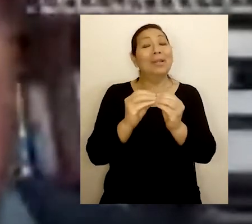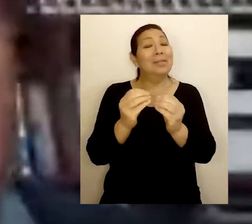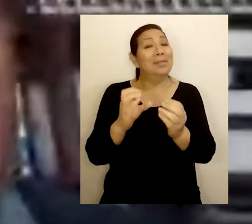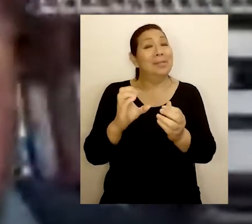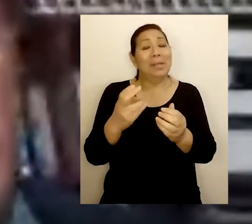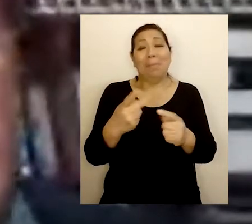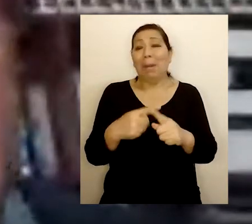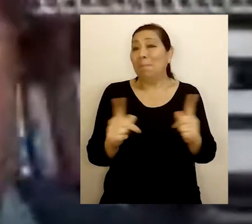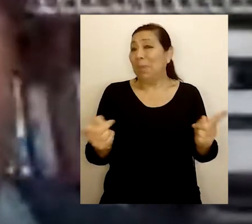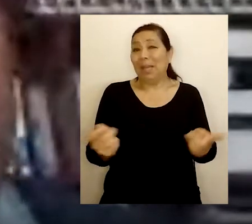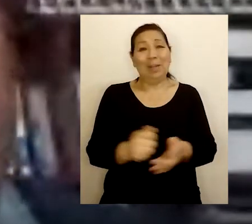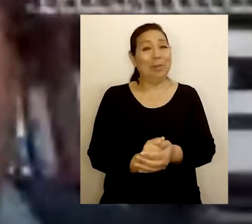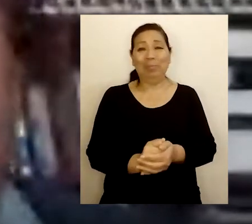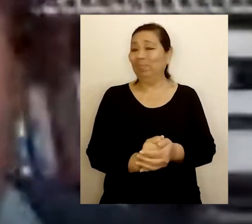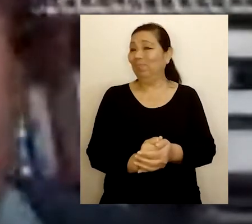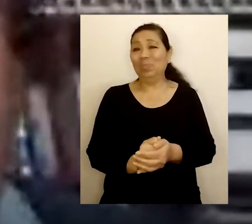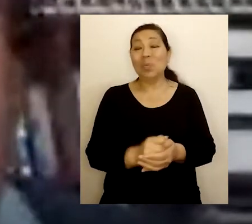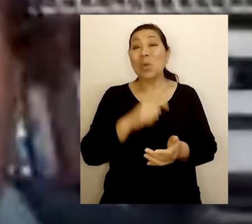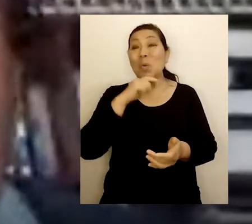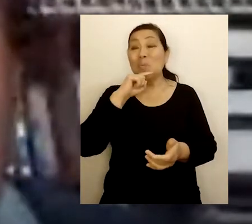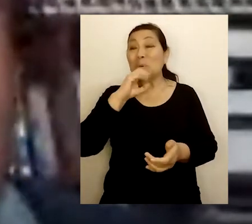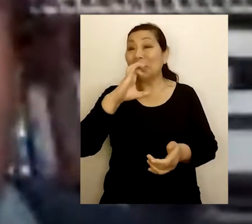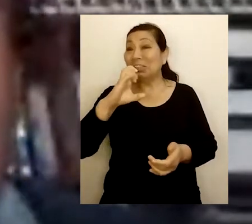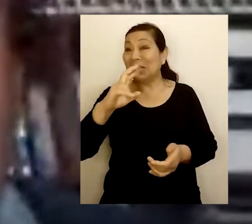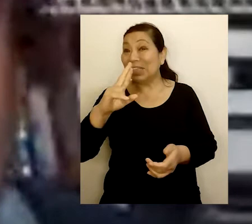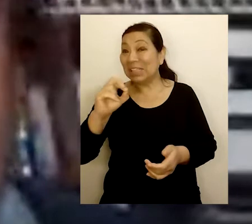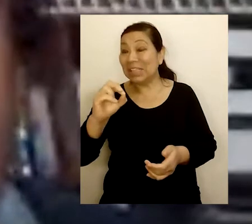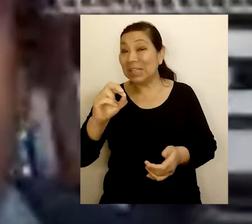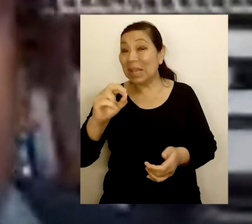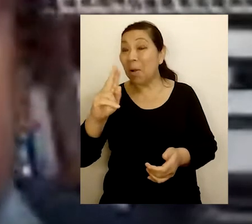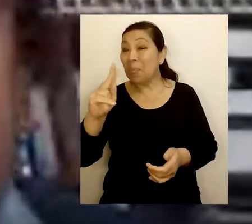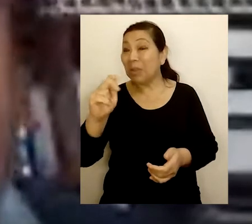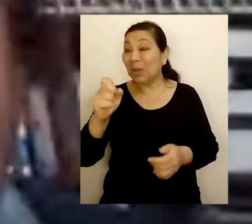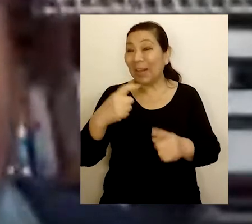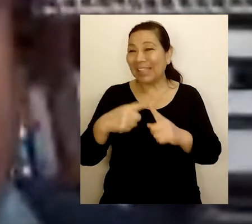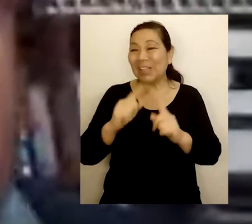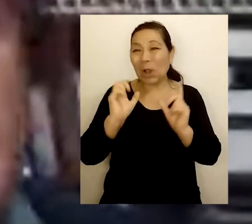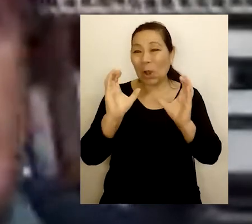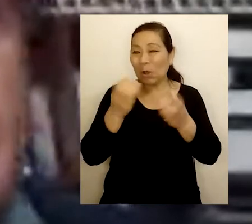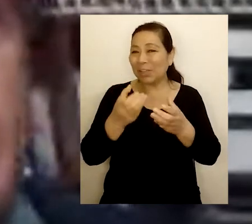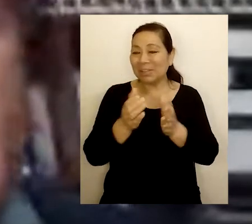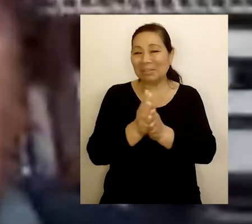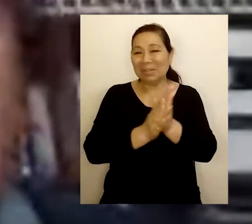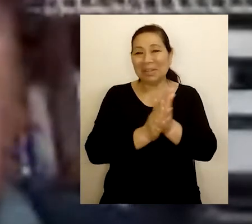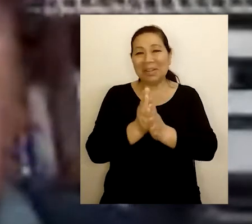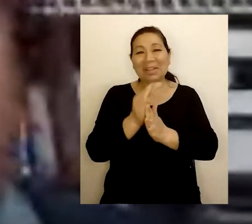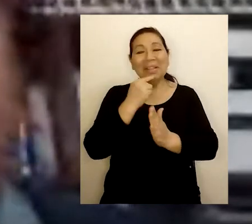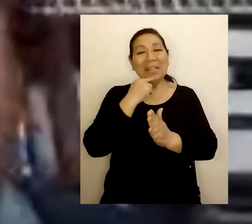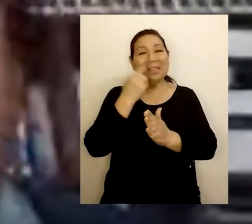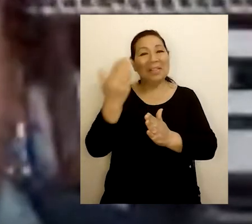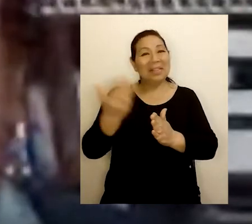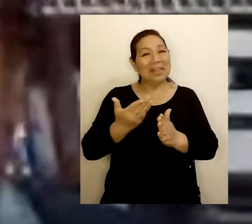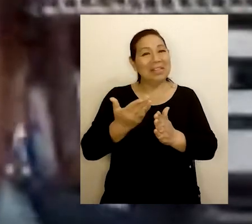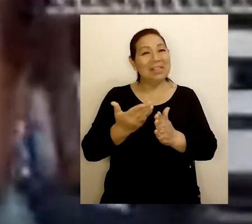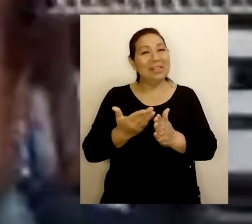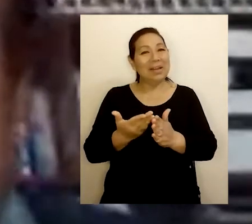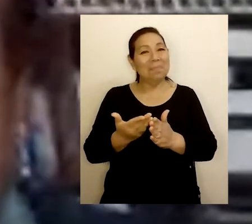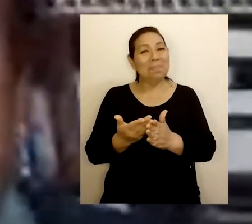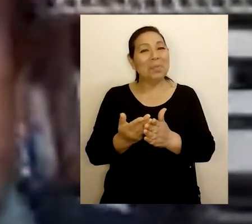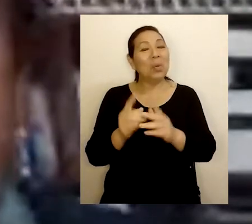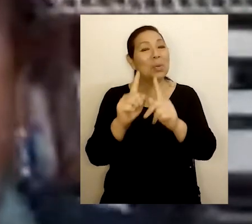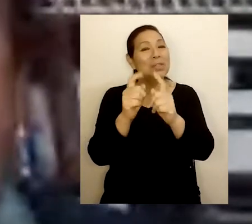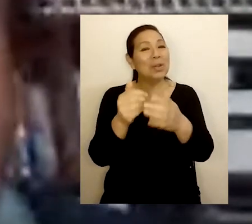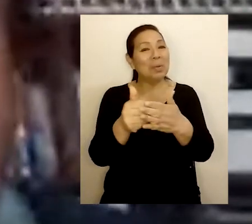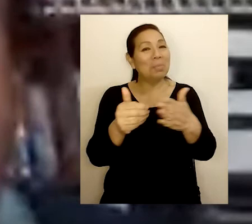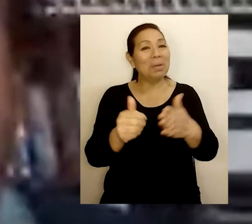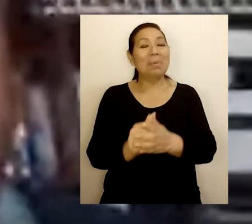civil. Y sin embargo, la señora Cecilia Chacón de Betori, hoy en día, beneficiada con la declaración de fundada de la